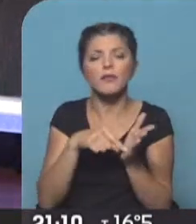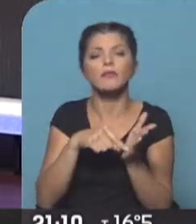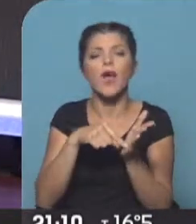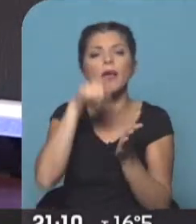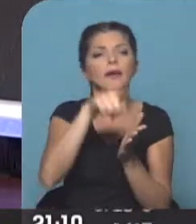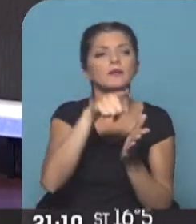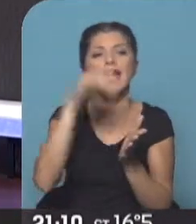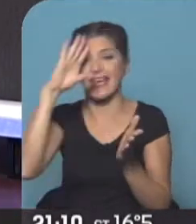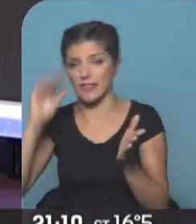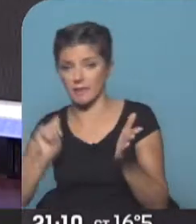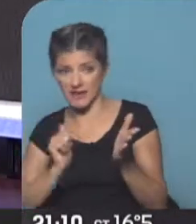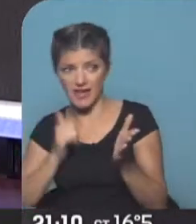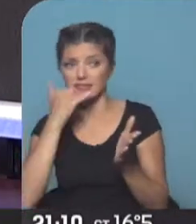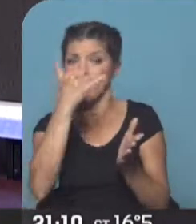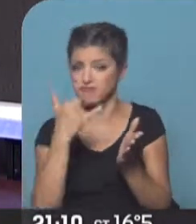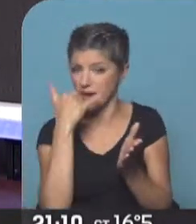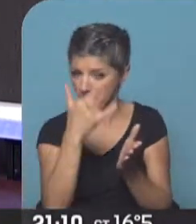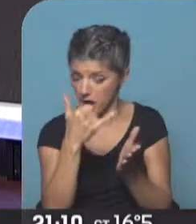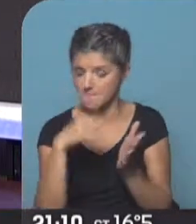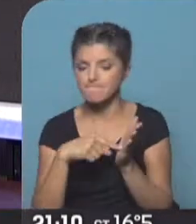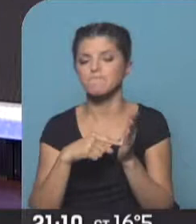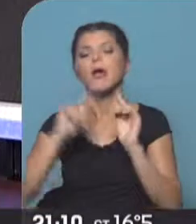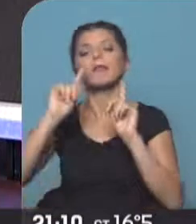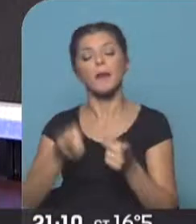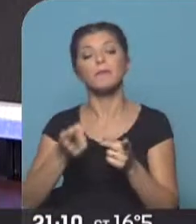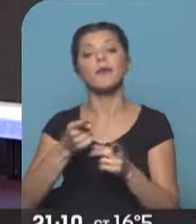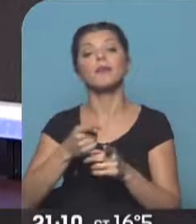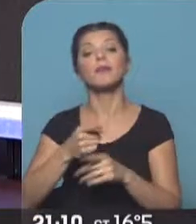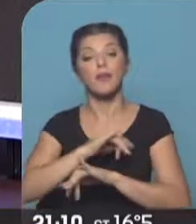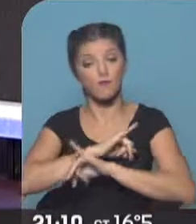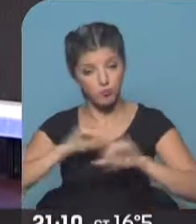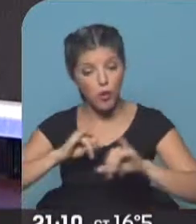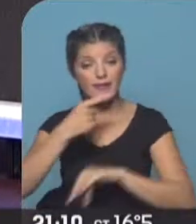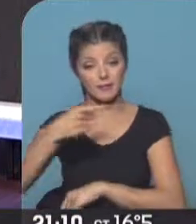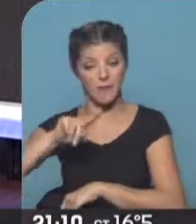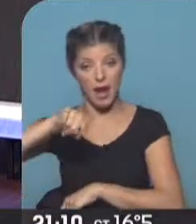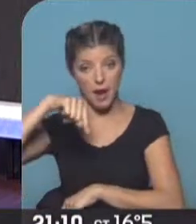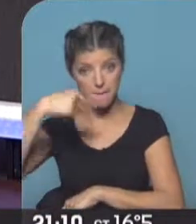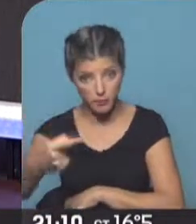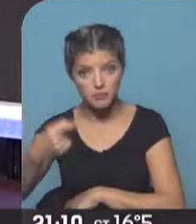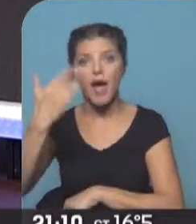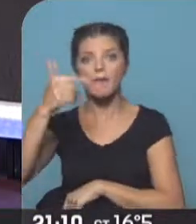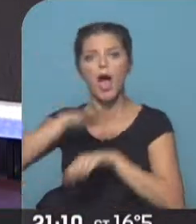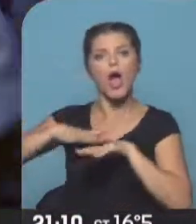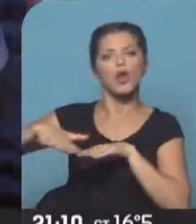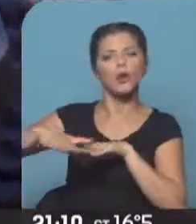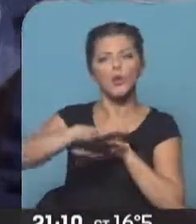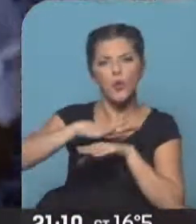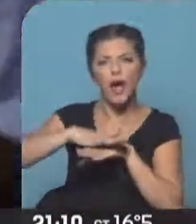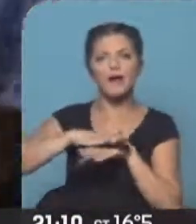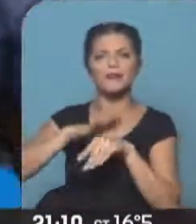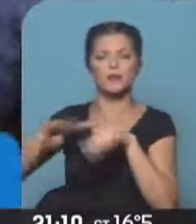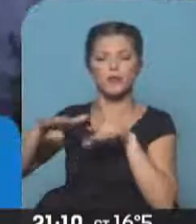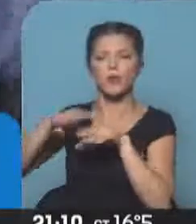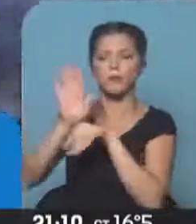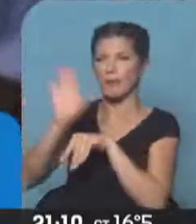telefónicas entre los gendarmes. Y por otra parte, se confirmó que la semana próxima se va a concretar una reconstrucción del hecho.